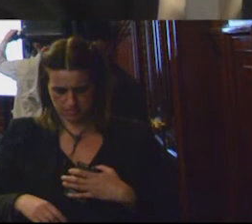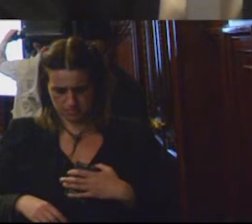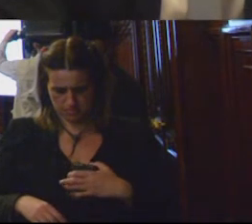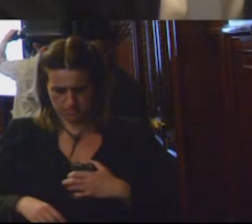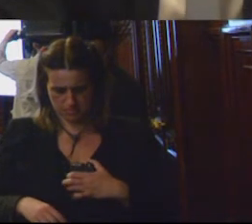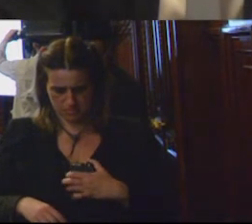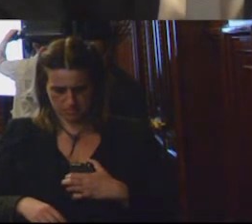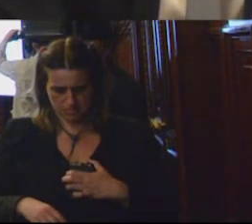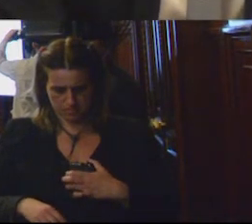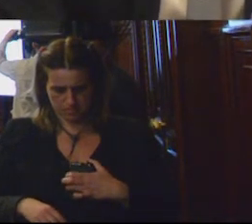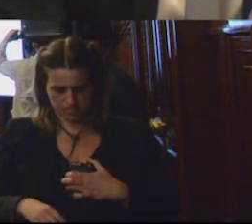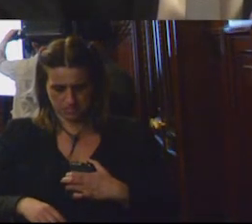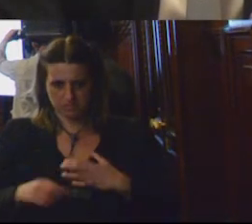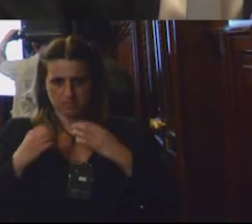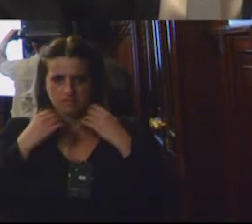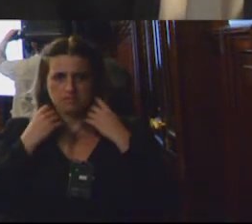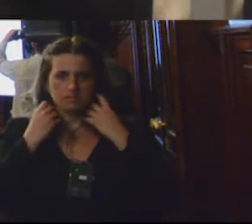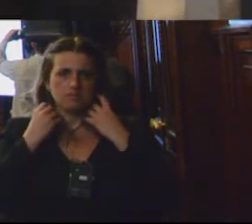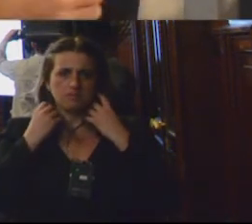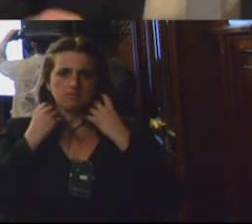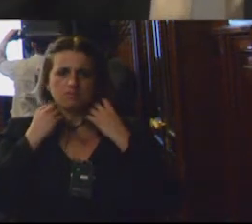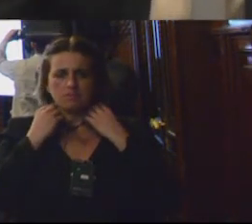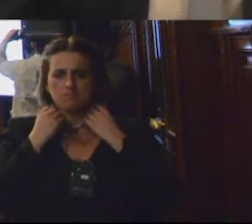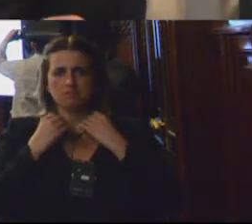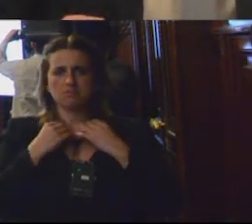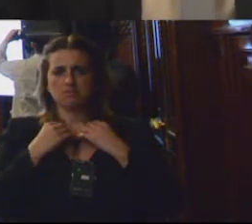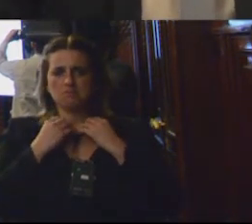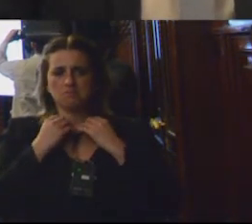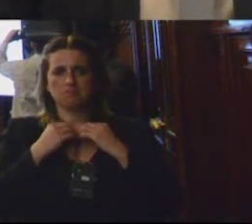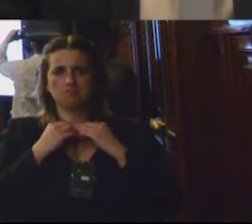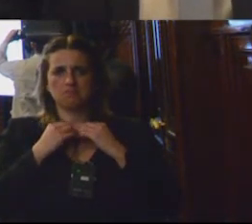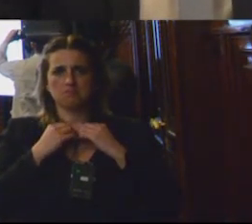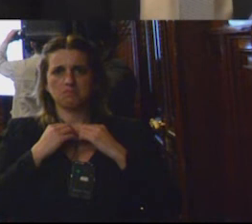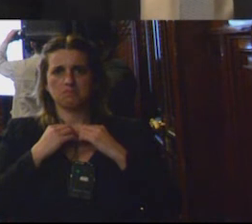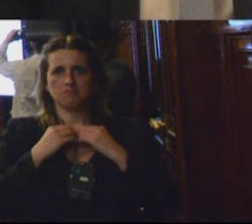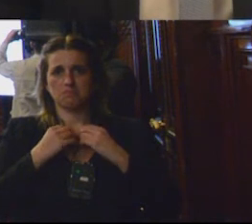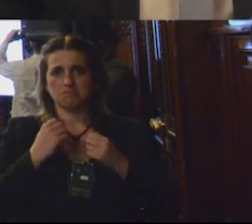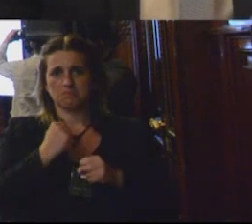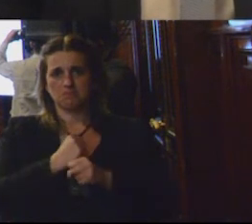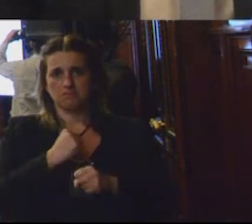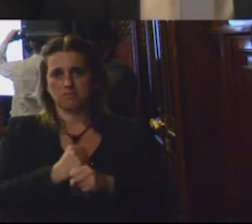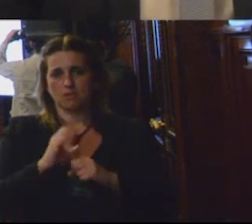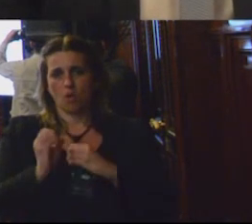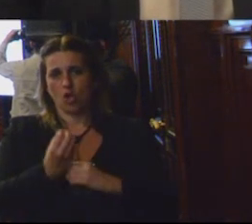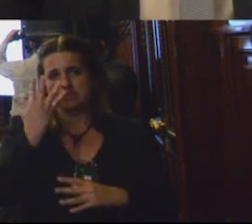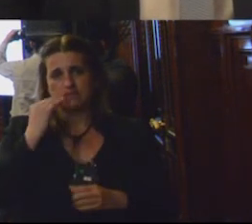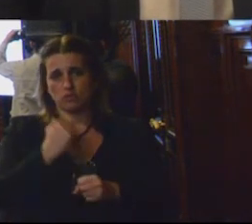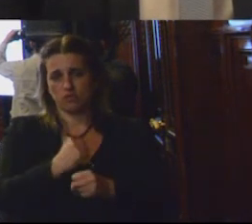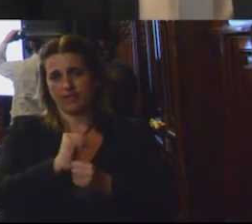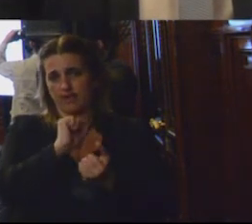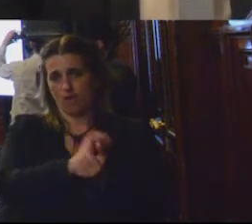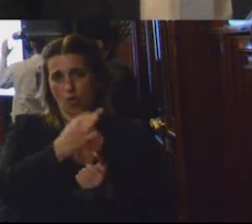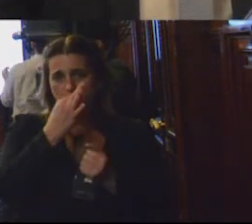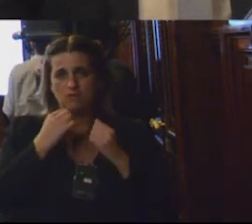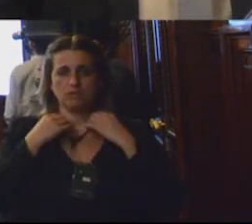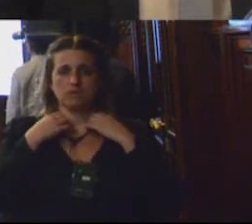adicionales. Y los leo en portugués. A portaria, onde expor sobre os conceitos de trabalho forçado,